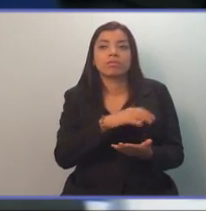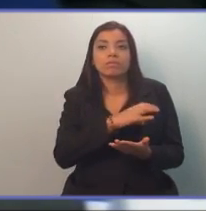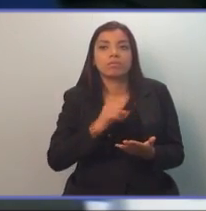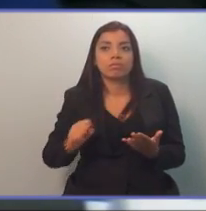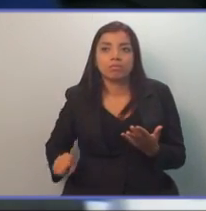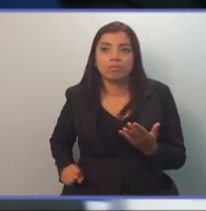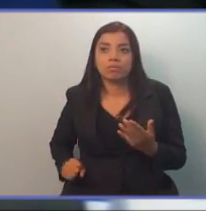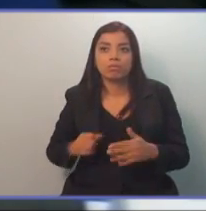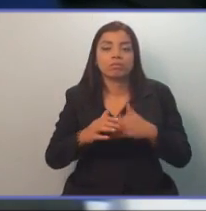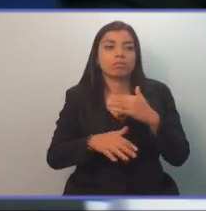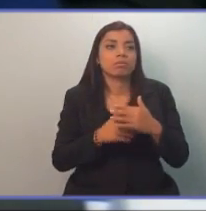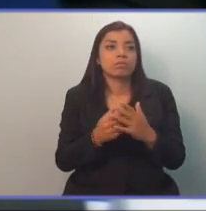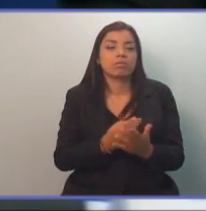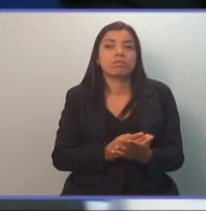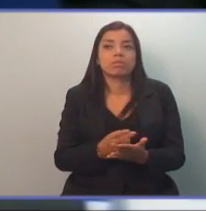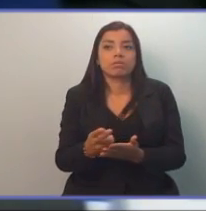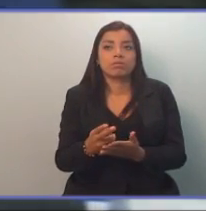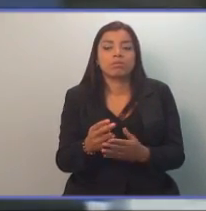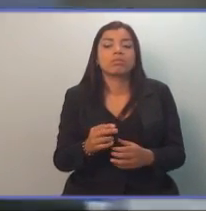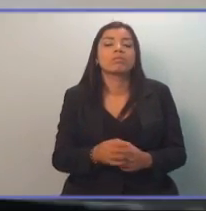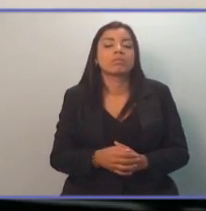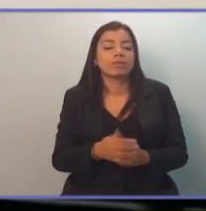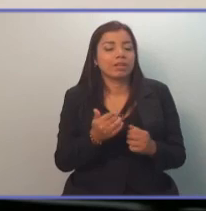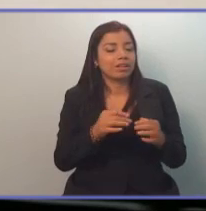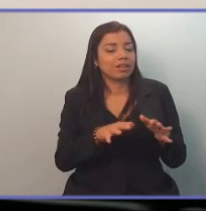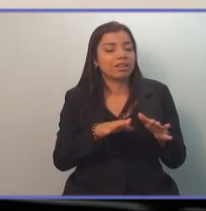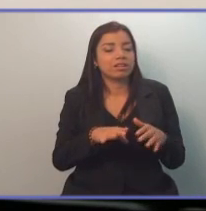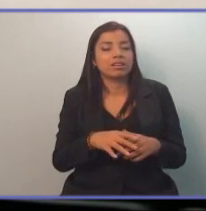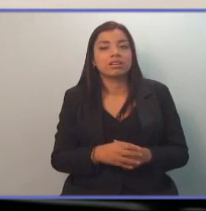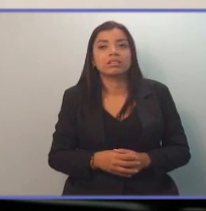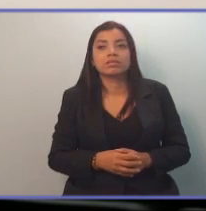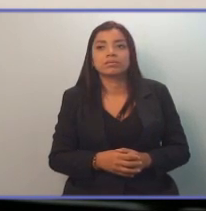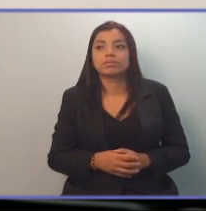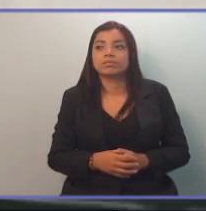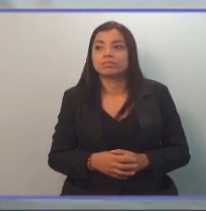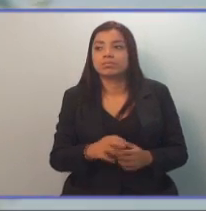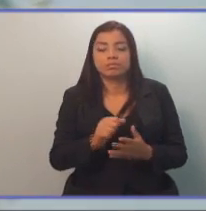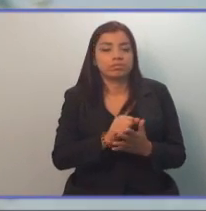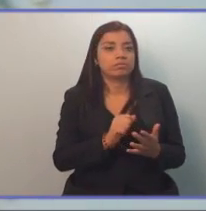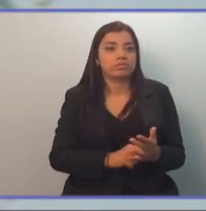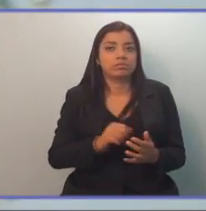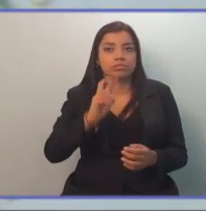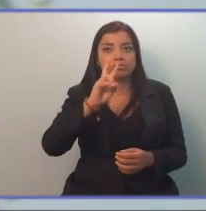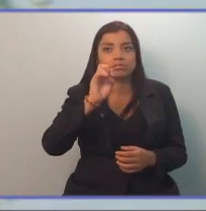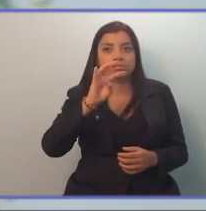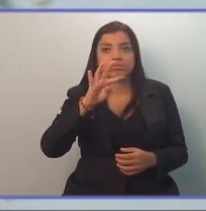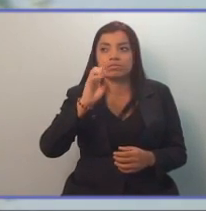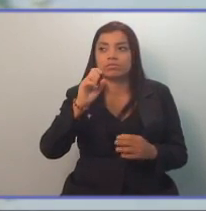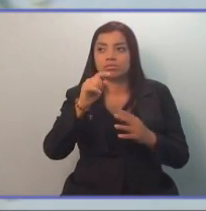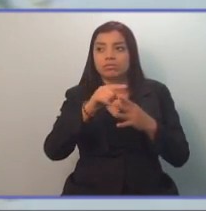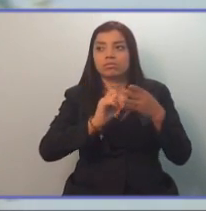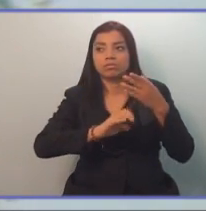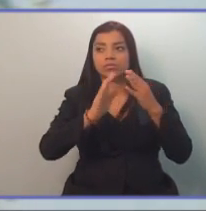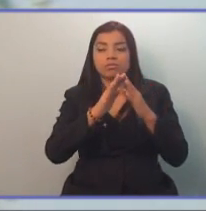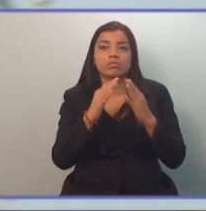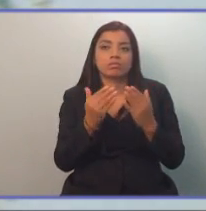en materia de transparencia? Gracias. El artículo 240 de la Constitución es